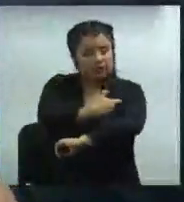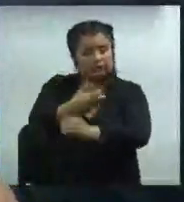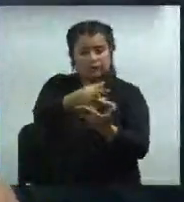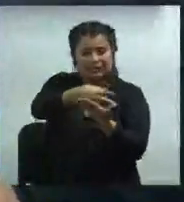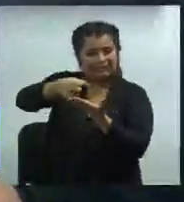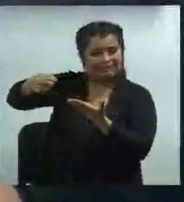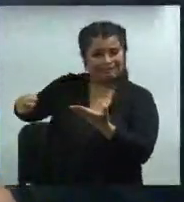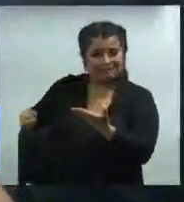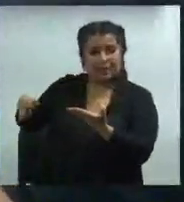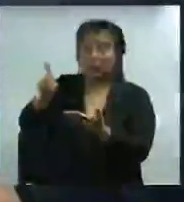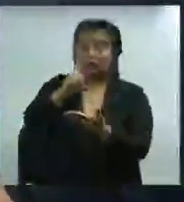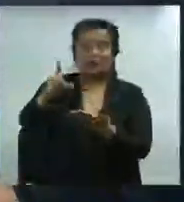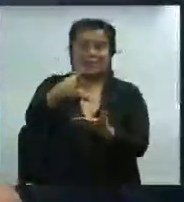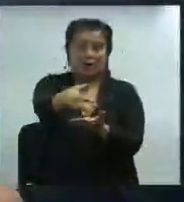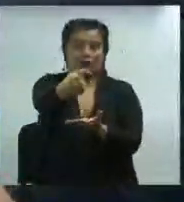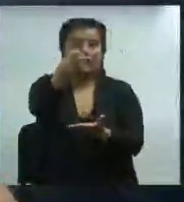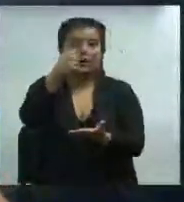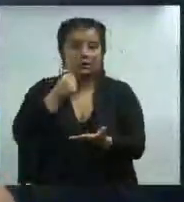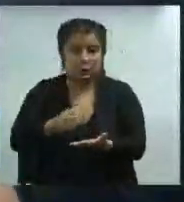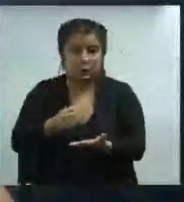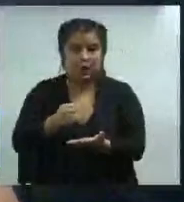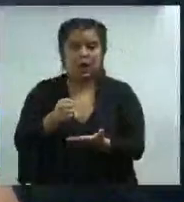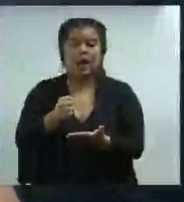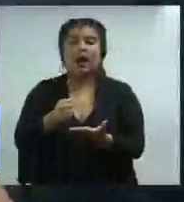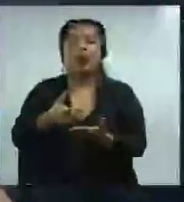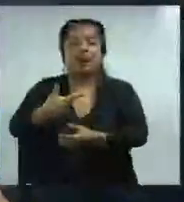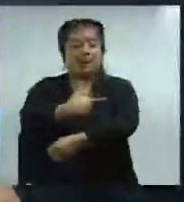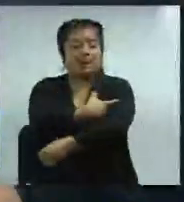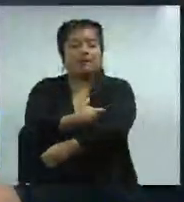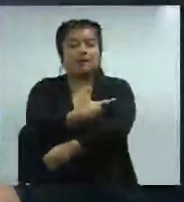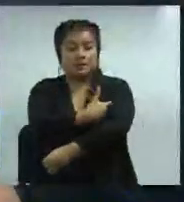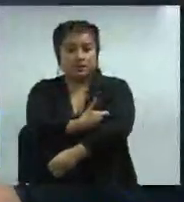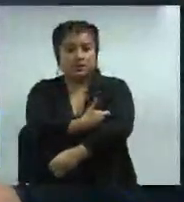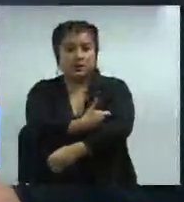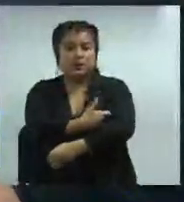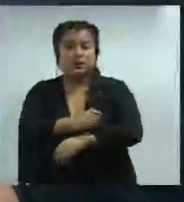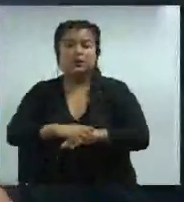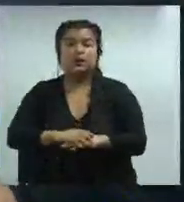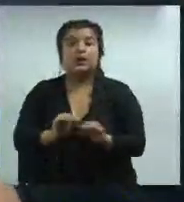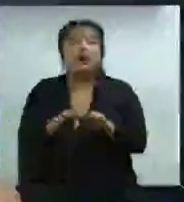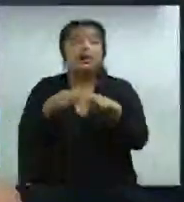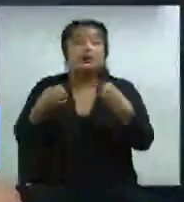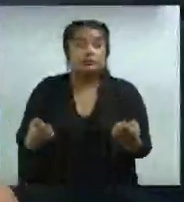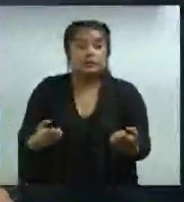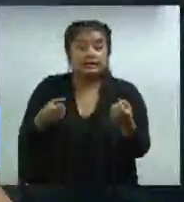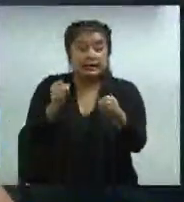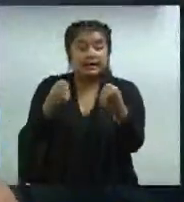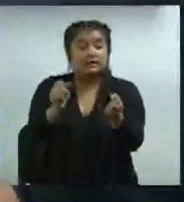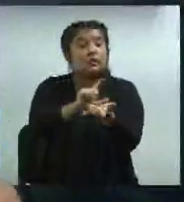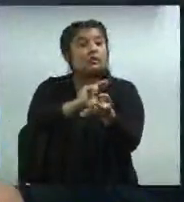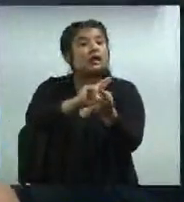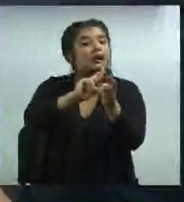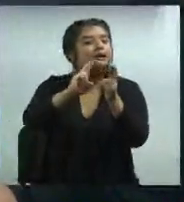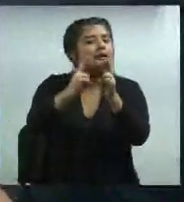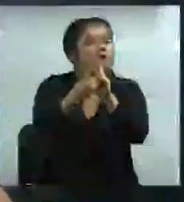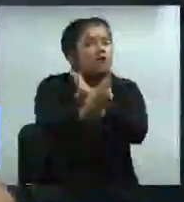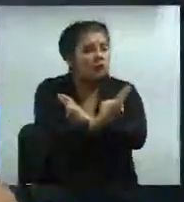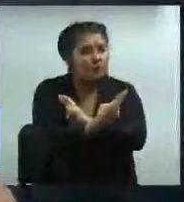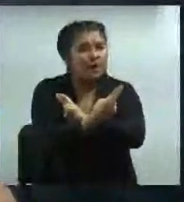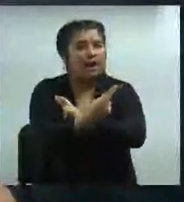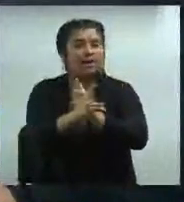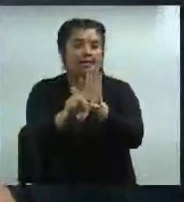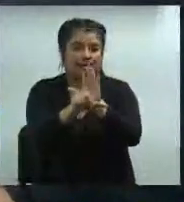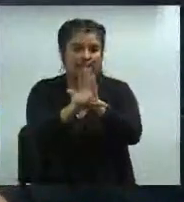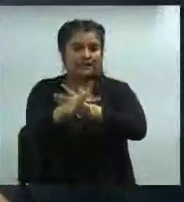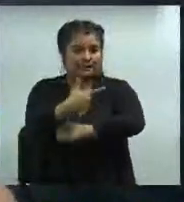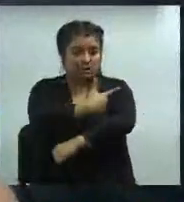que si era obligatoria o no la vacunación. Y se hizo la reforma en donde no se dejaba